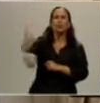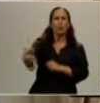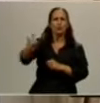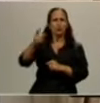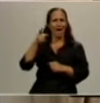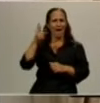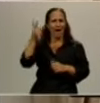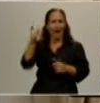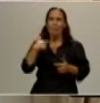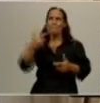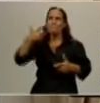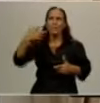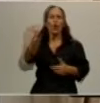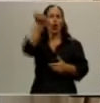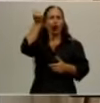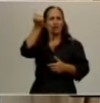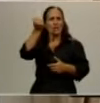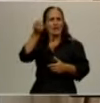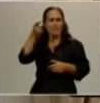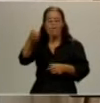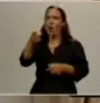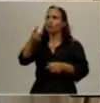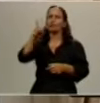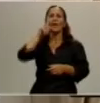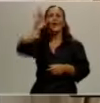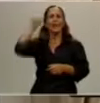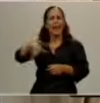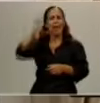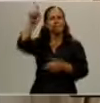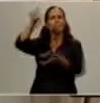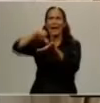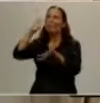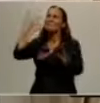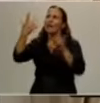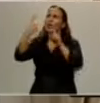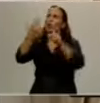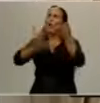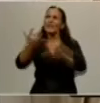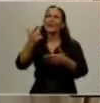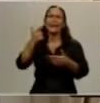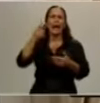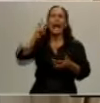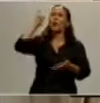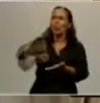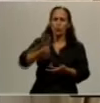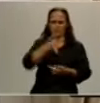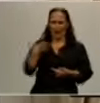lograr y en tratar de que la República Islámica de Irán coopere, mencionándolos y